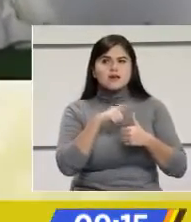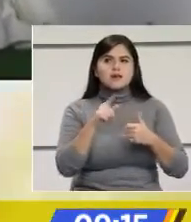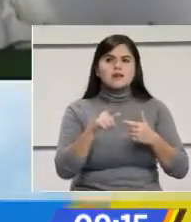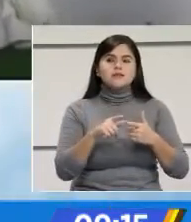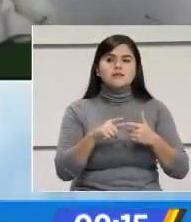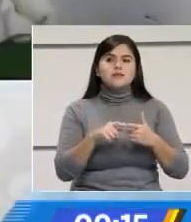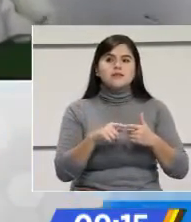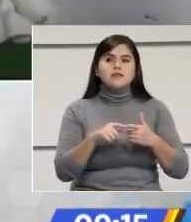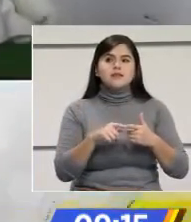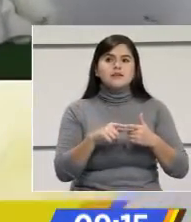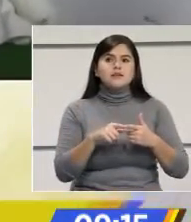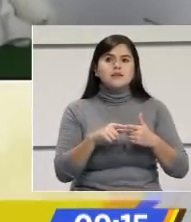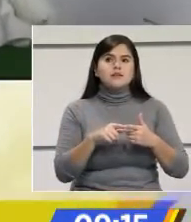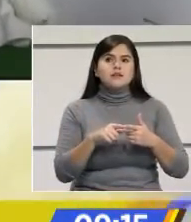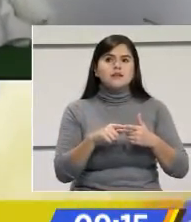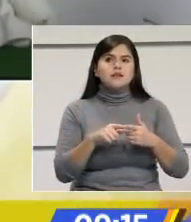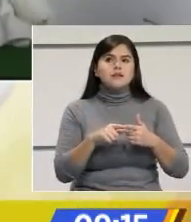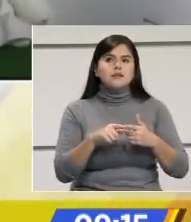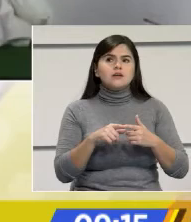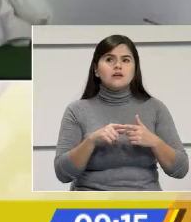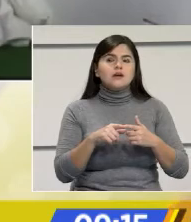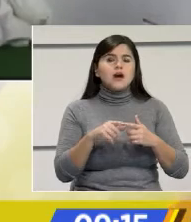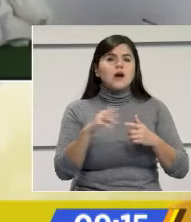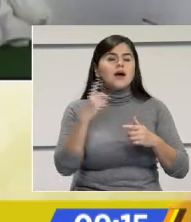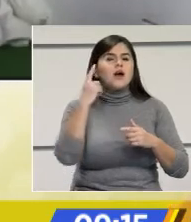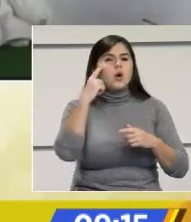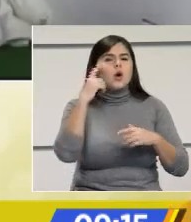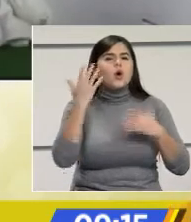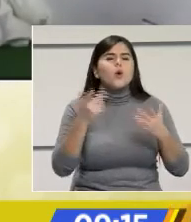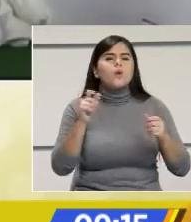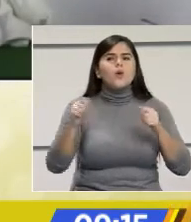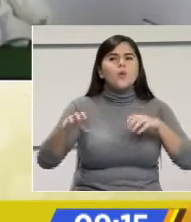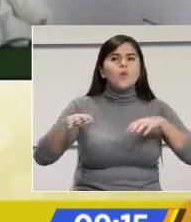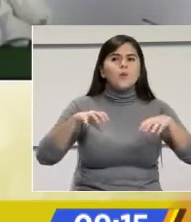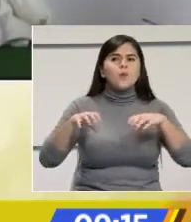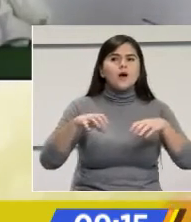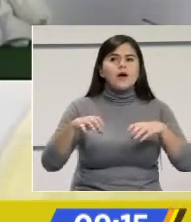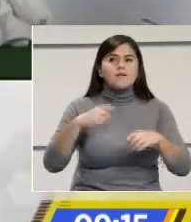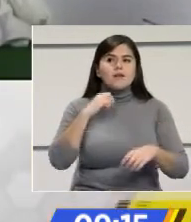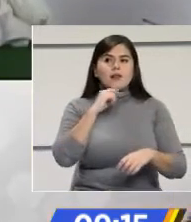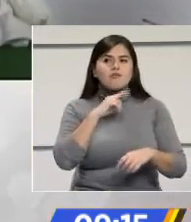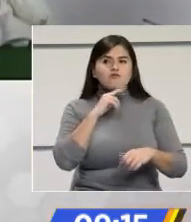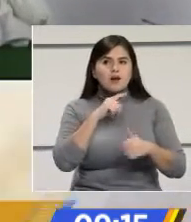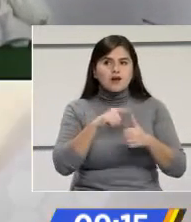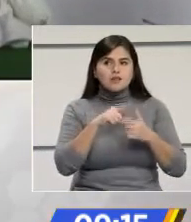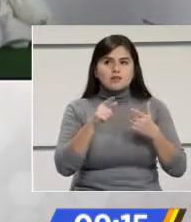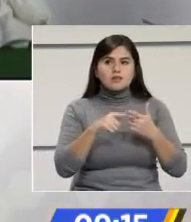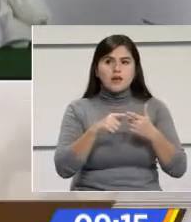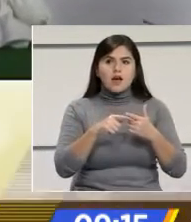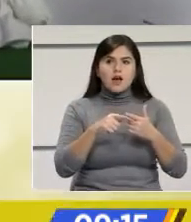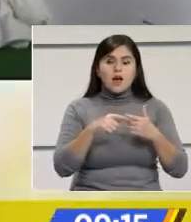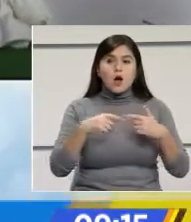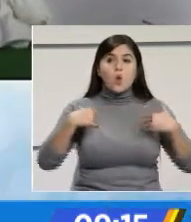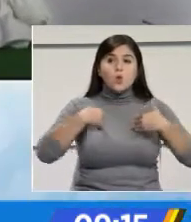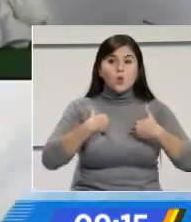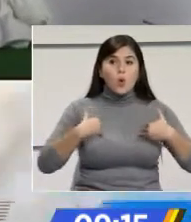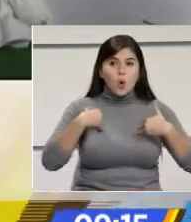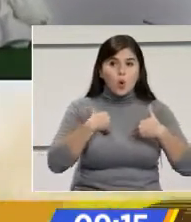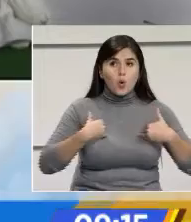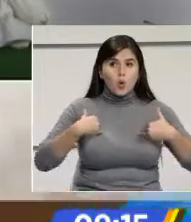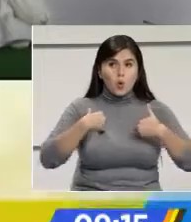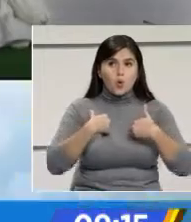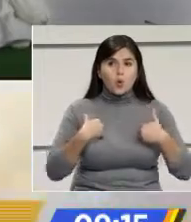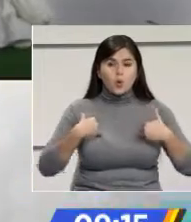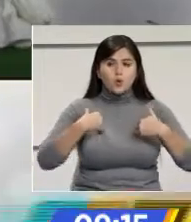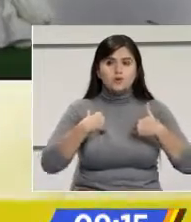ustedes se van a imaginar cómo podría la rana mover. Una iguana, un congo.